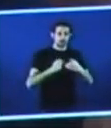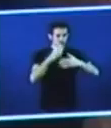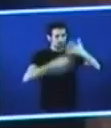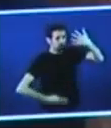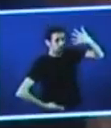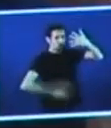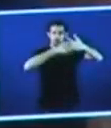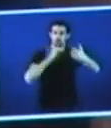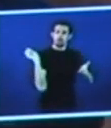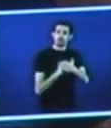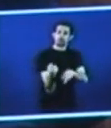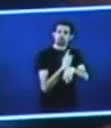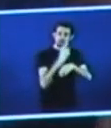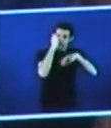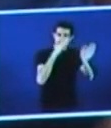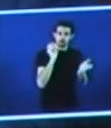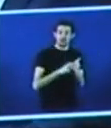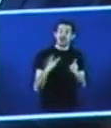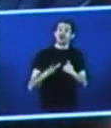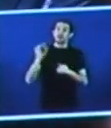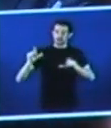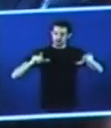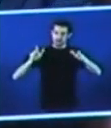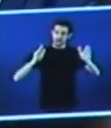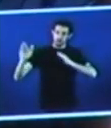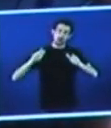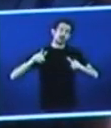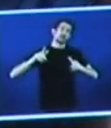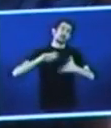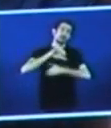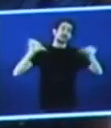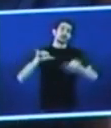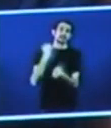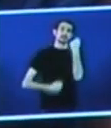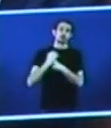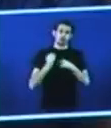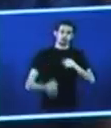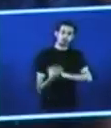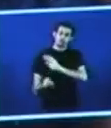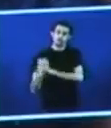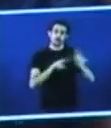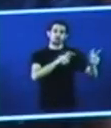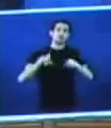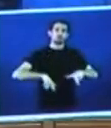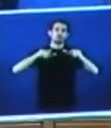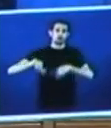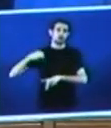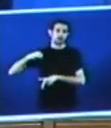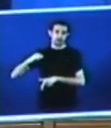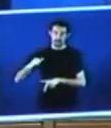estamos construyendo más hospitales en plena crisis económica que en toda la historia del Servicio Galego de Salud. ¿Ponemos a disposición de los